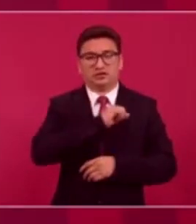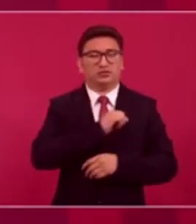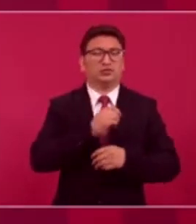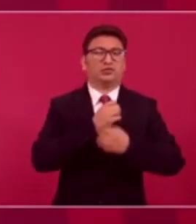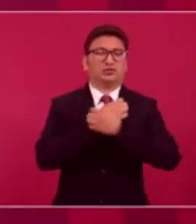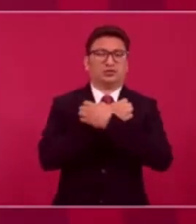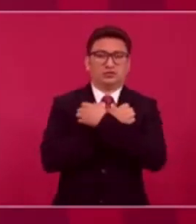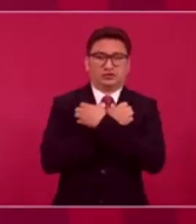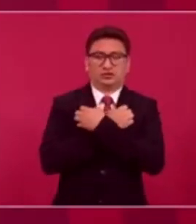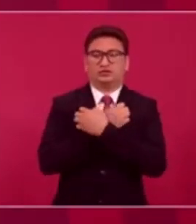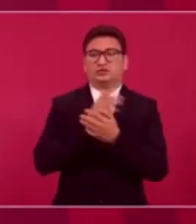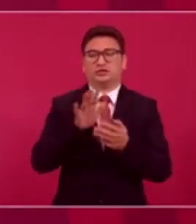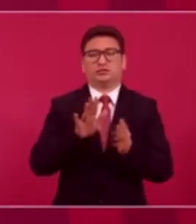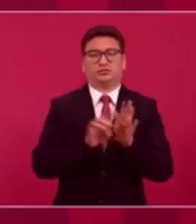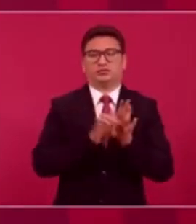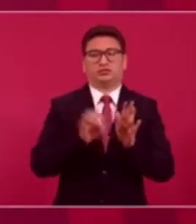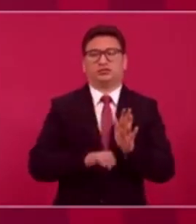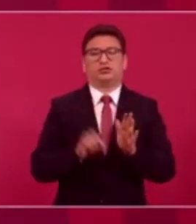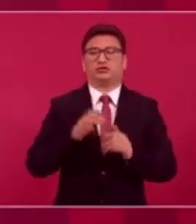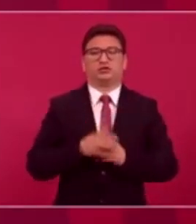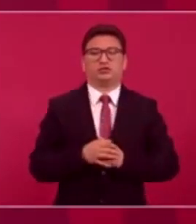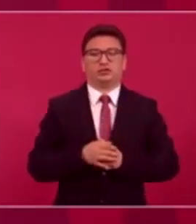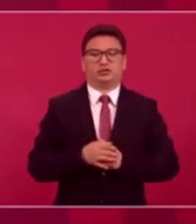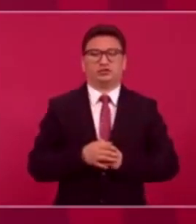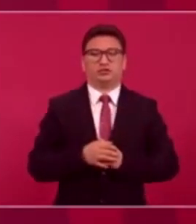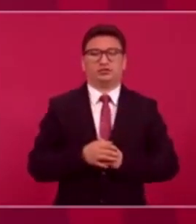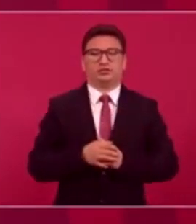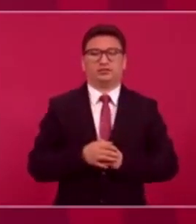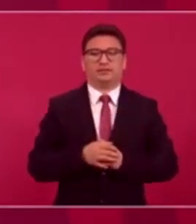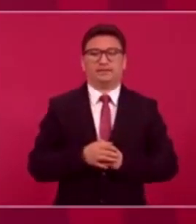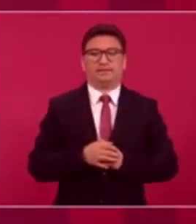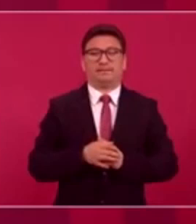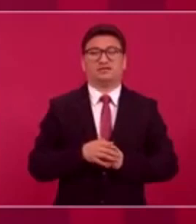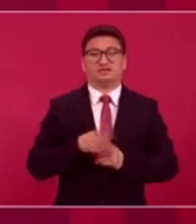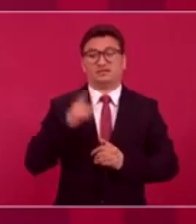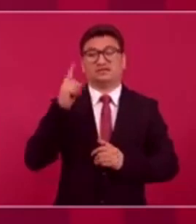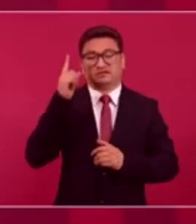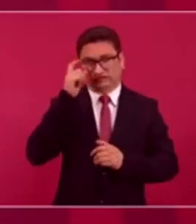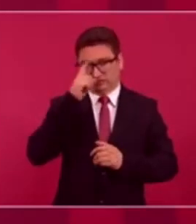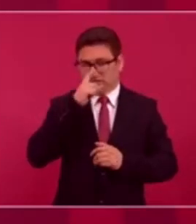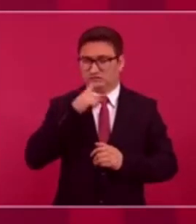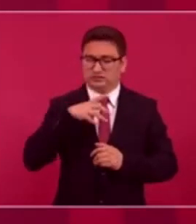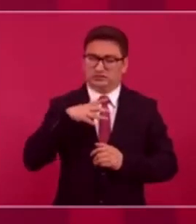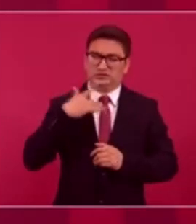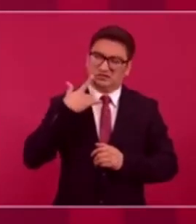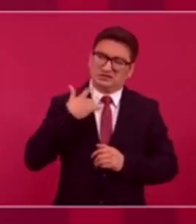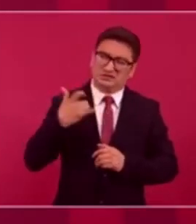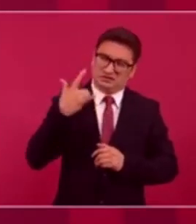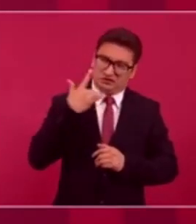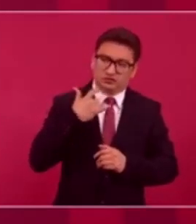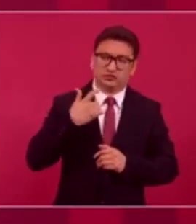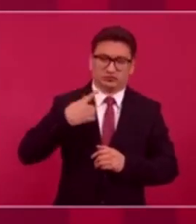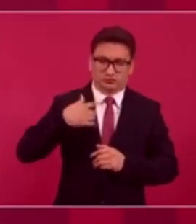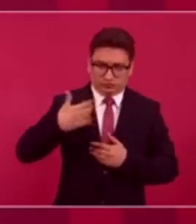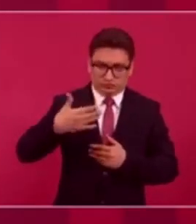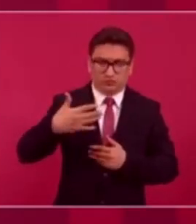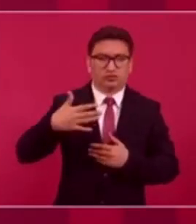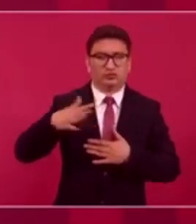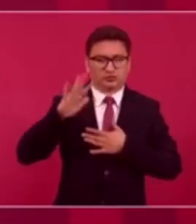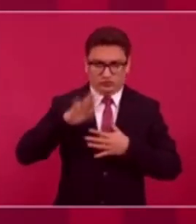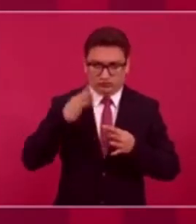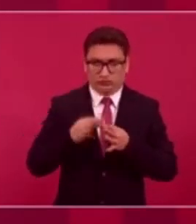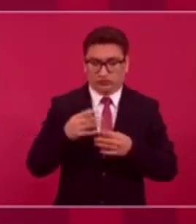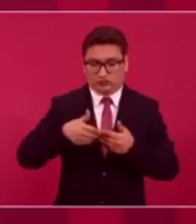educación. Por ejemplo, es un desafío y vamos a cumplir en un